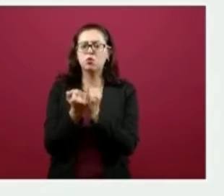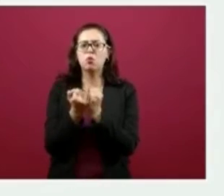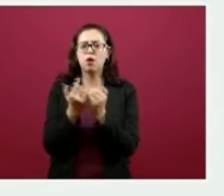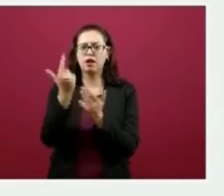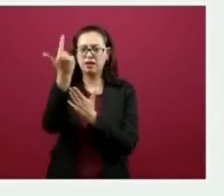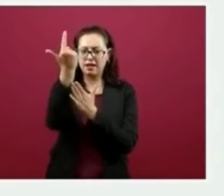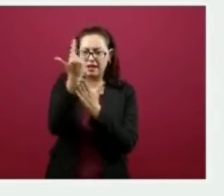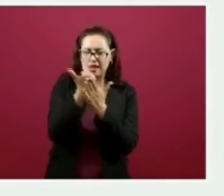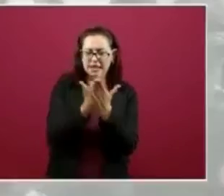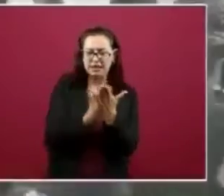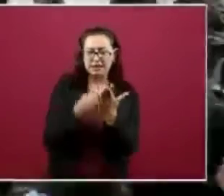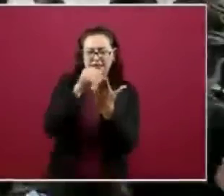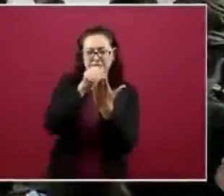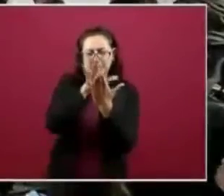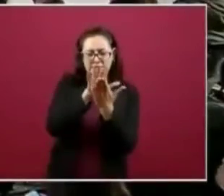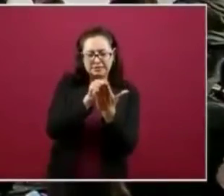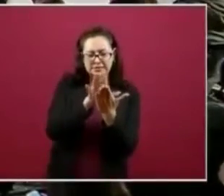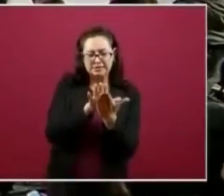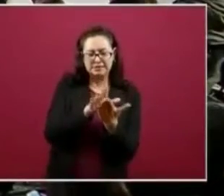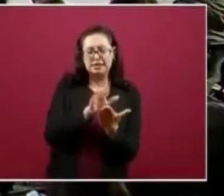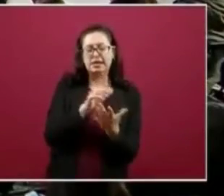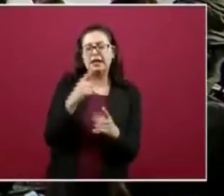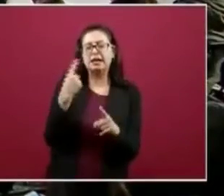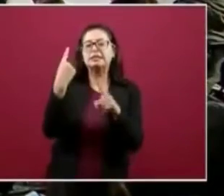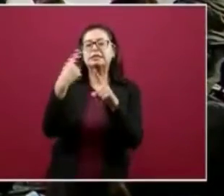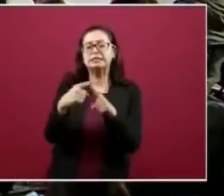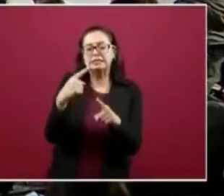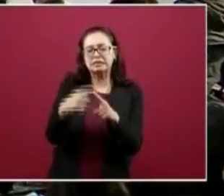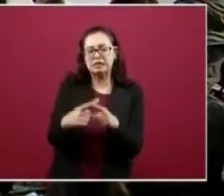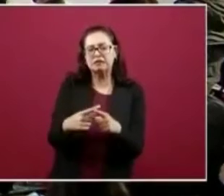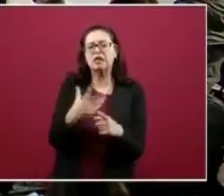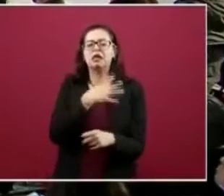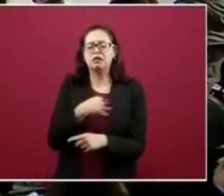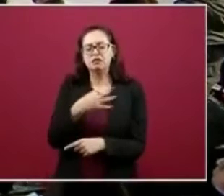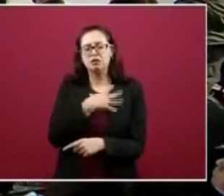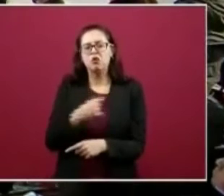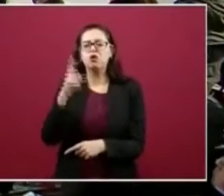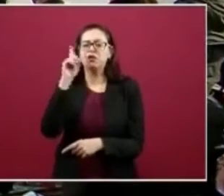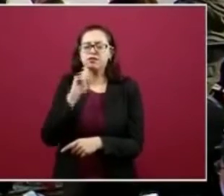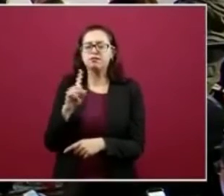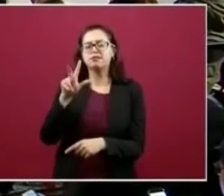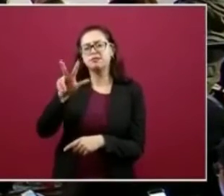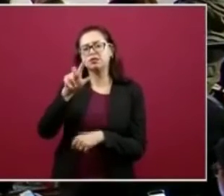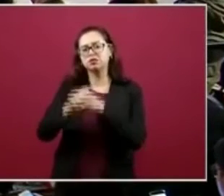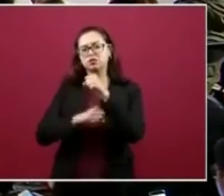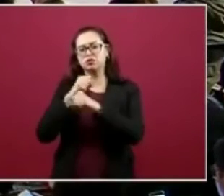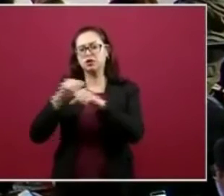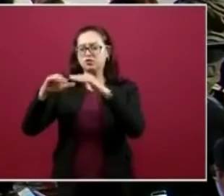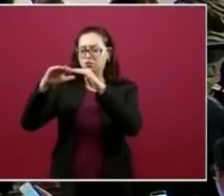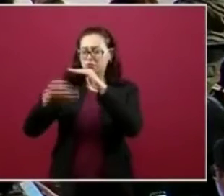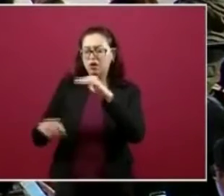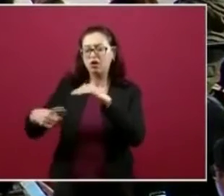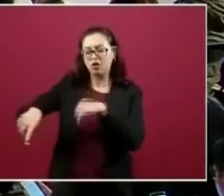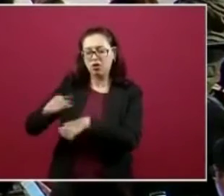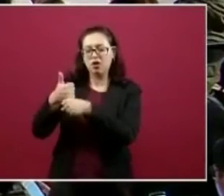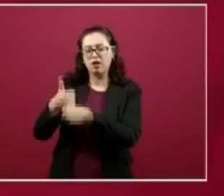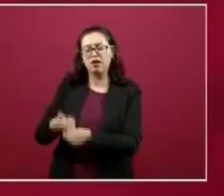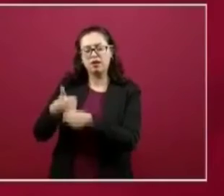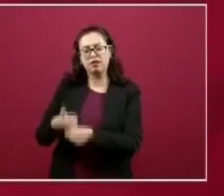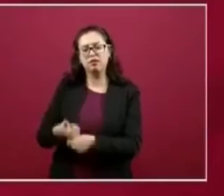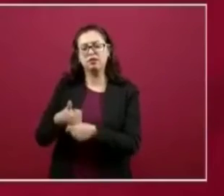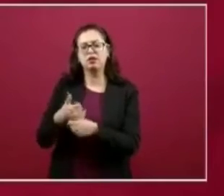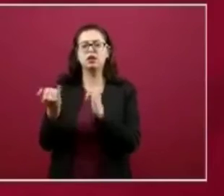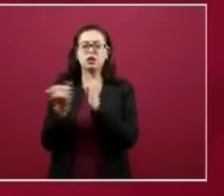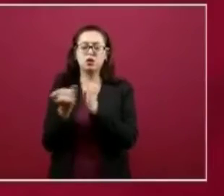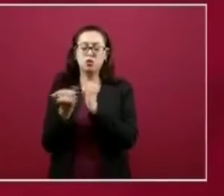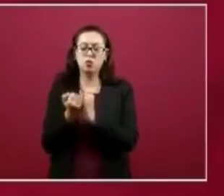registro con las víctimas indirectas, especialmente las hijas y los hijos menores de edad, así como dependientes económicos